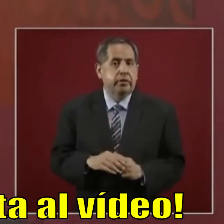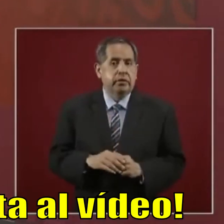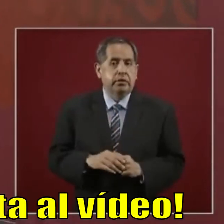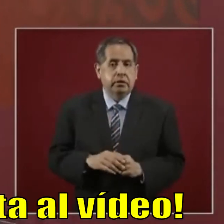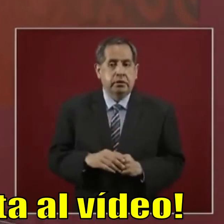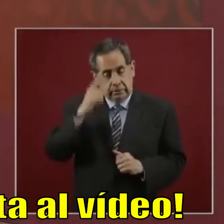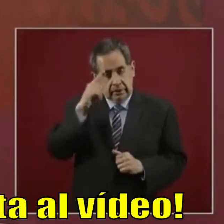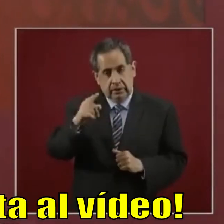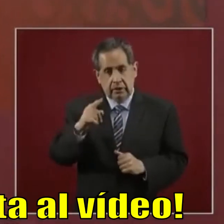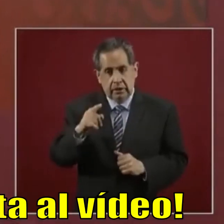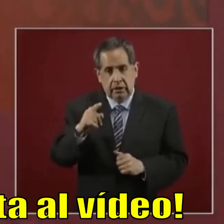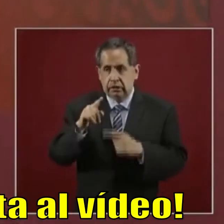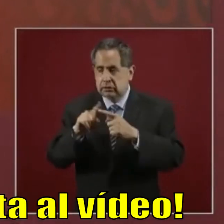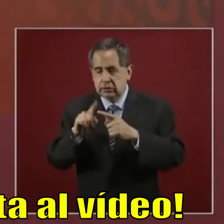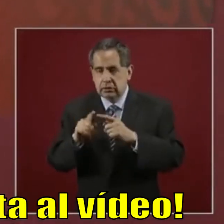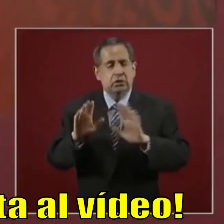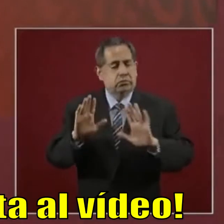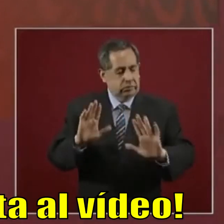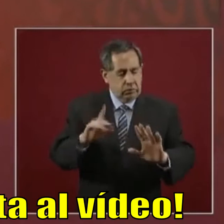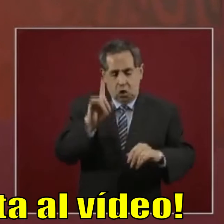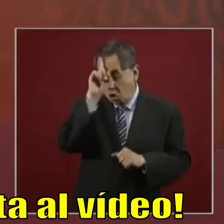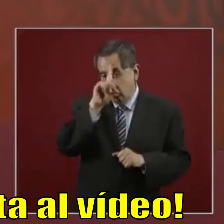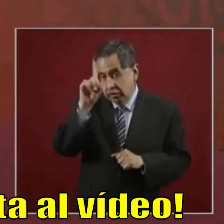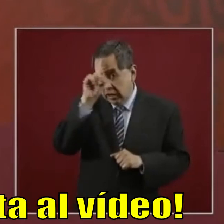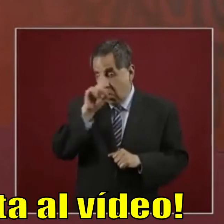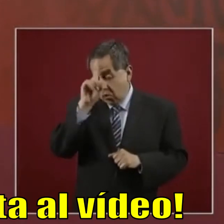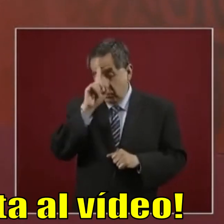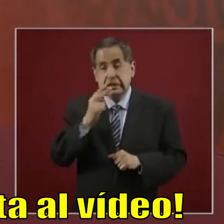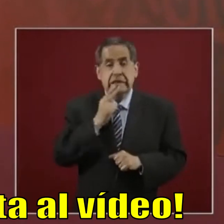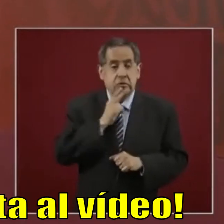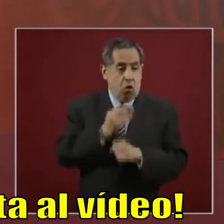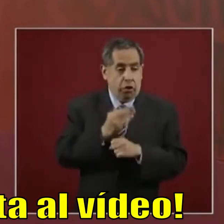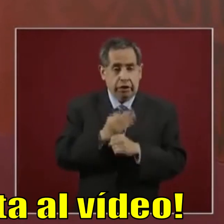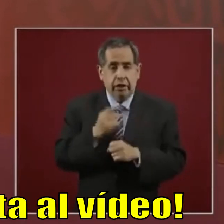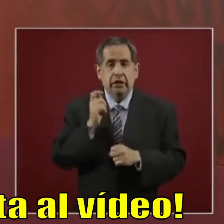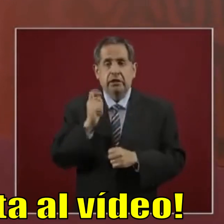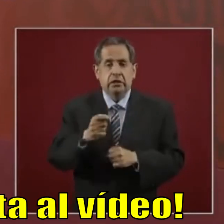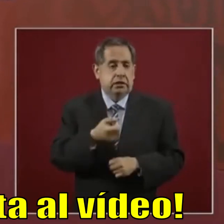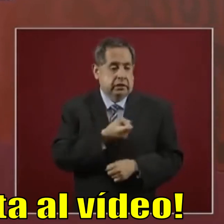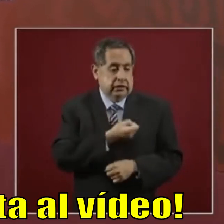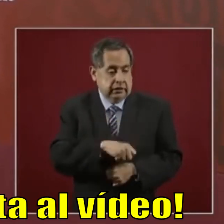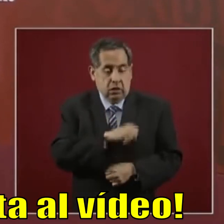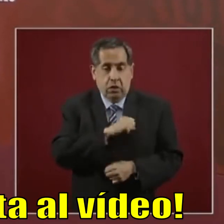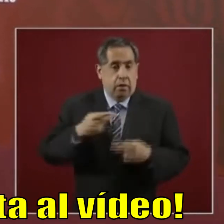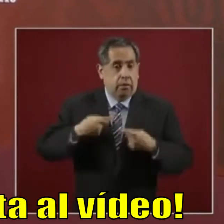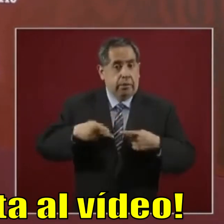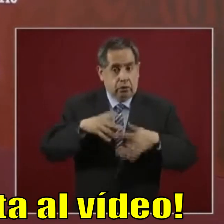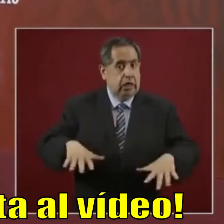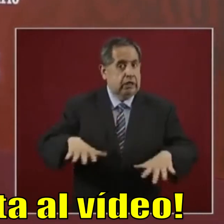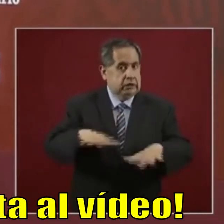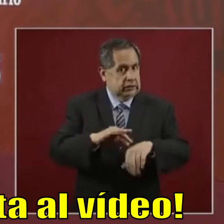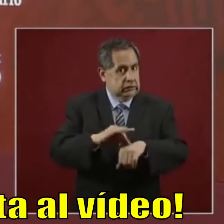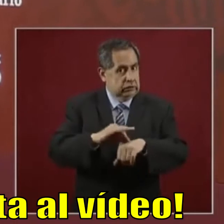que aplica para otras cosas, pero fundamentalmente que tiene que ver con la salud del pueblo de México.